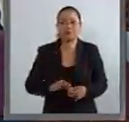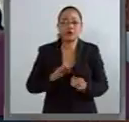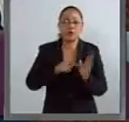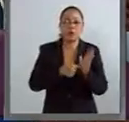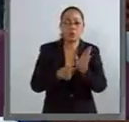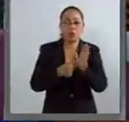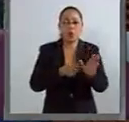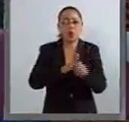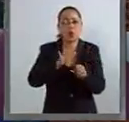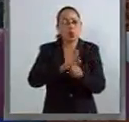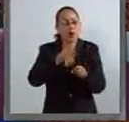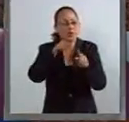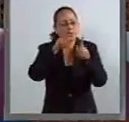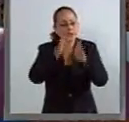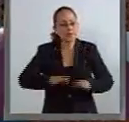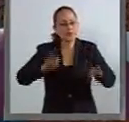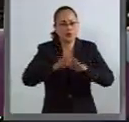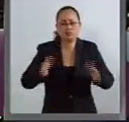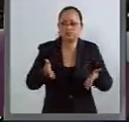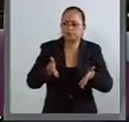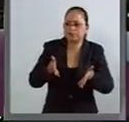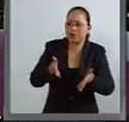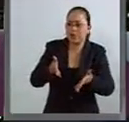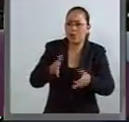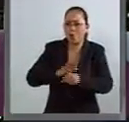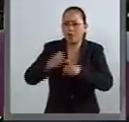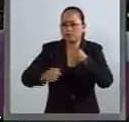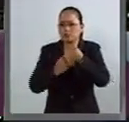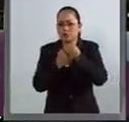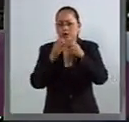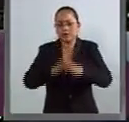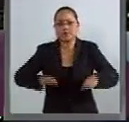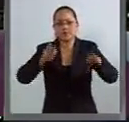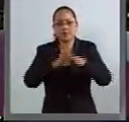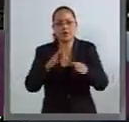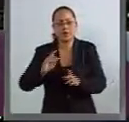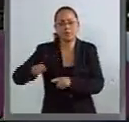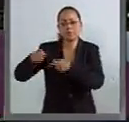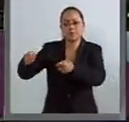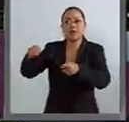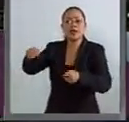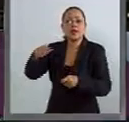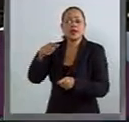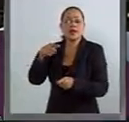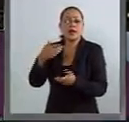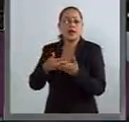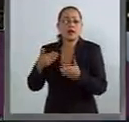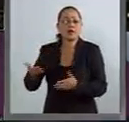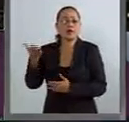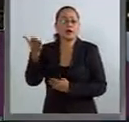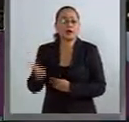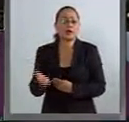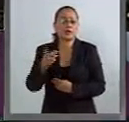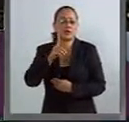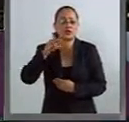son las iniciativas principales que impulsan y algunas de sus fortalezas. Le cedemos la palabra en este momento entonces al doctor